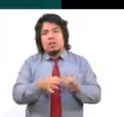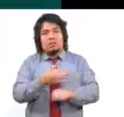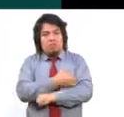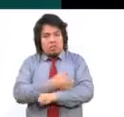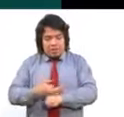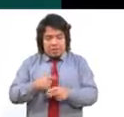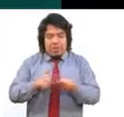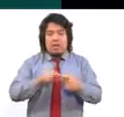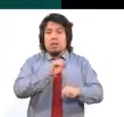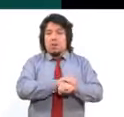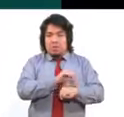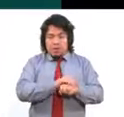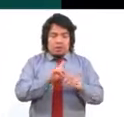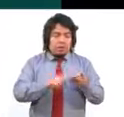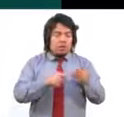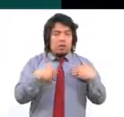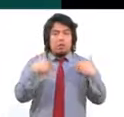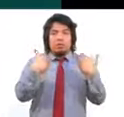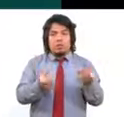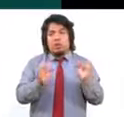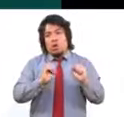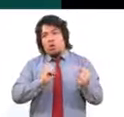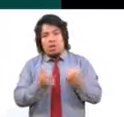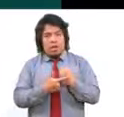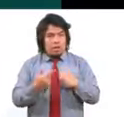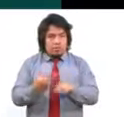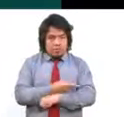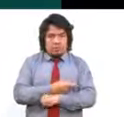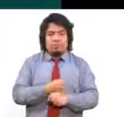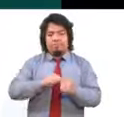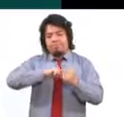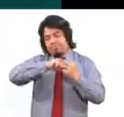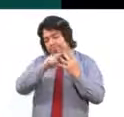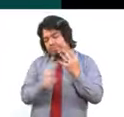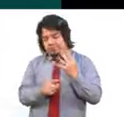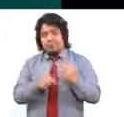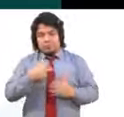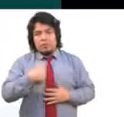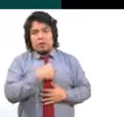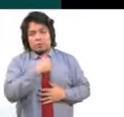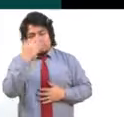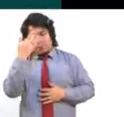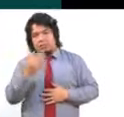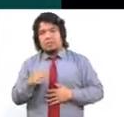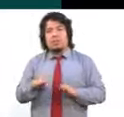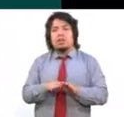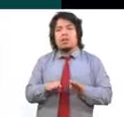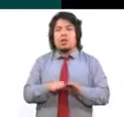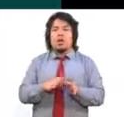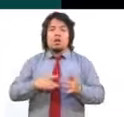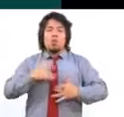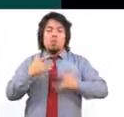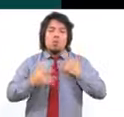de confianza o de hecho. Somos sensibles a los estragos que la violencia causa en la vida de las mujeres. Sabemos